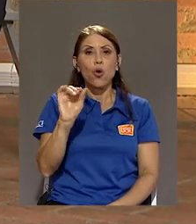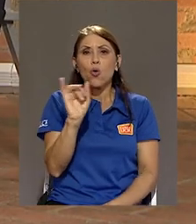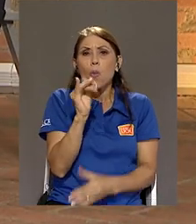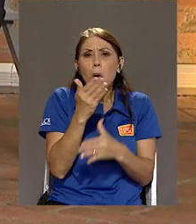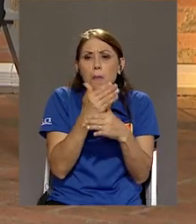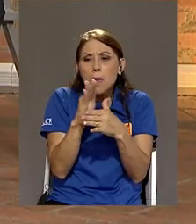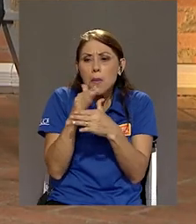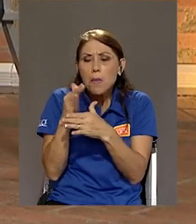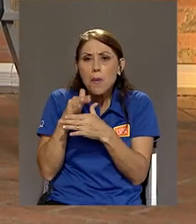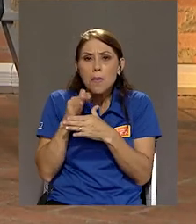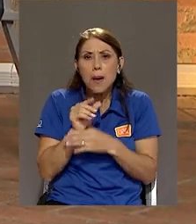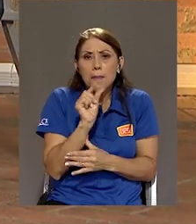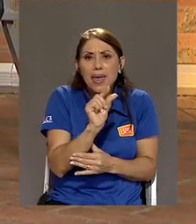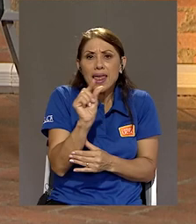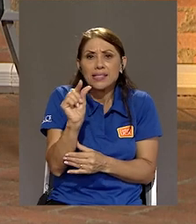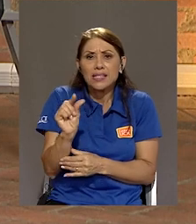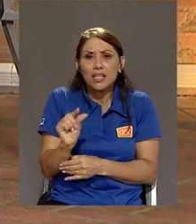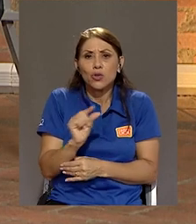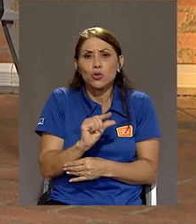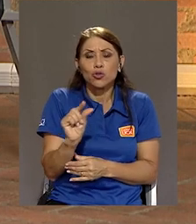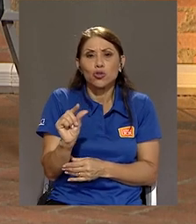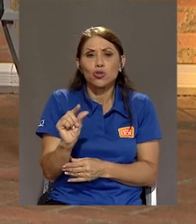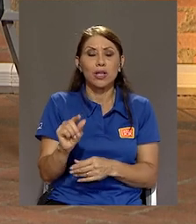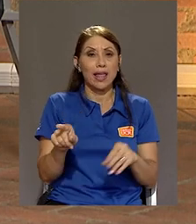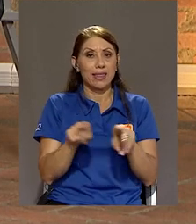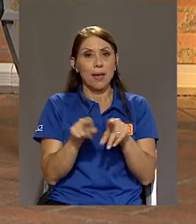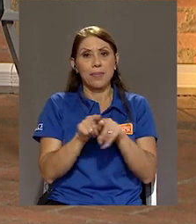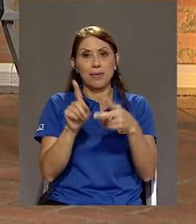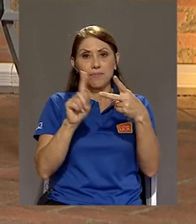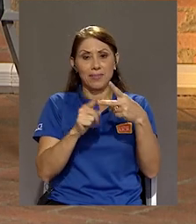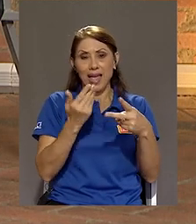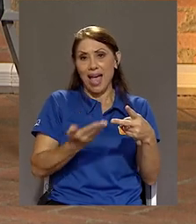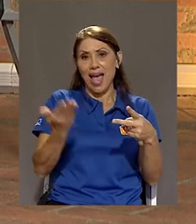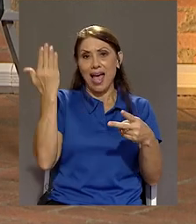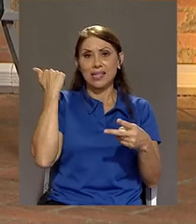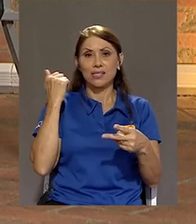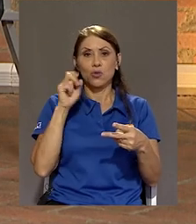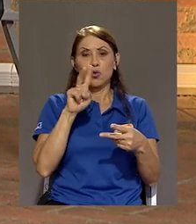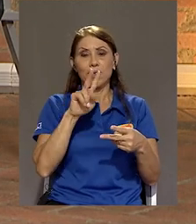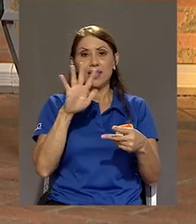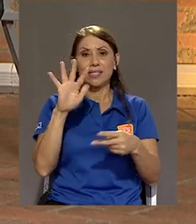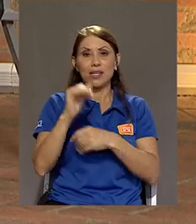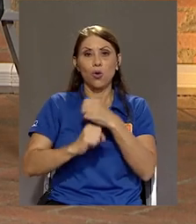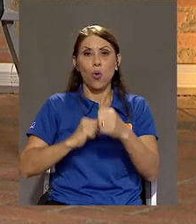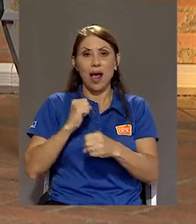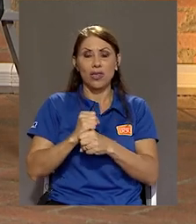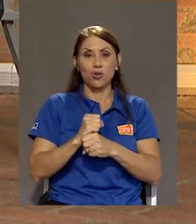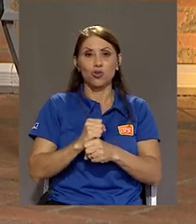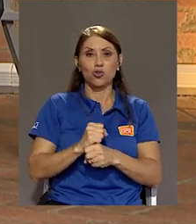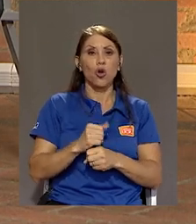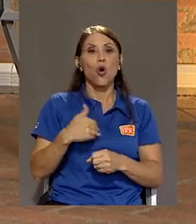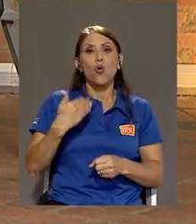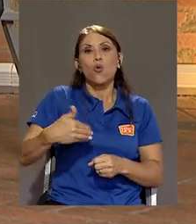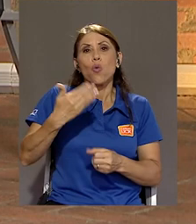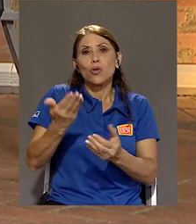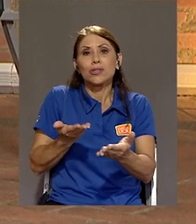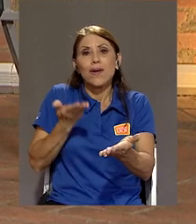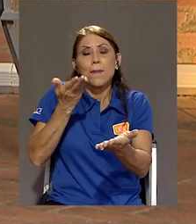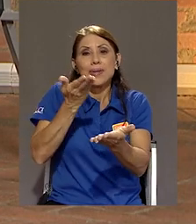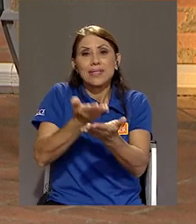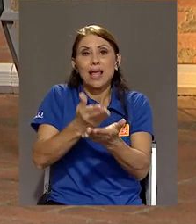que hace unos 25 años, cuando estaba la segunda gestión de don Eduardo Lizano en el Banco